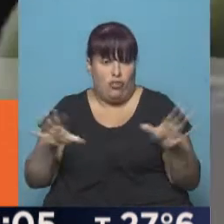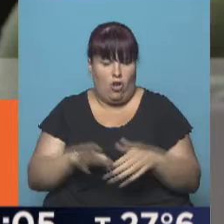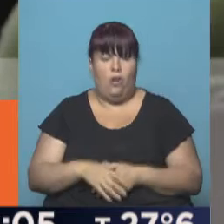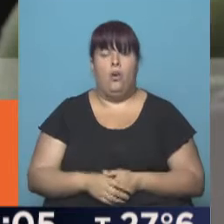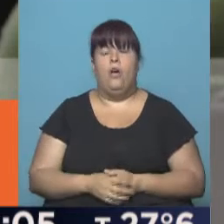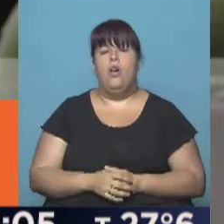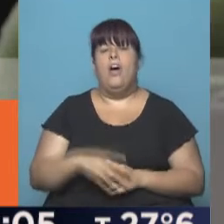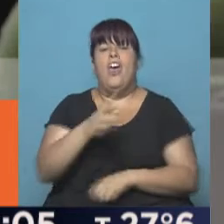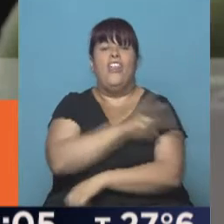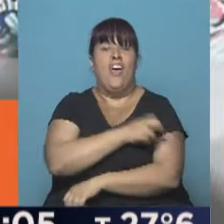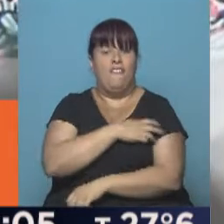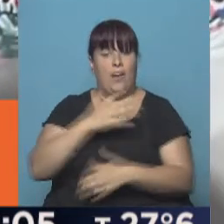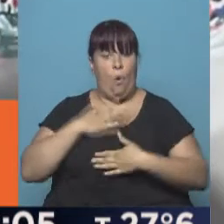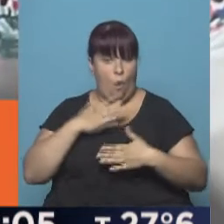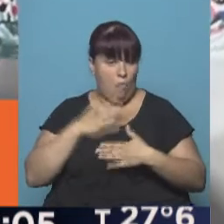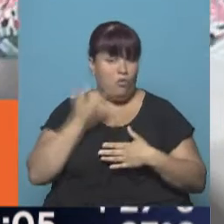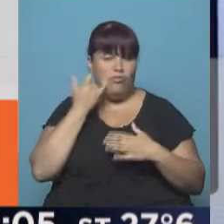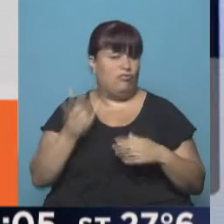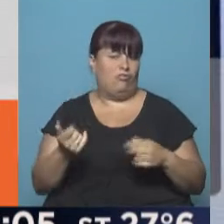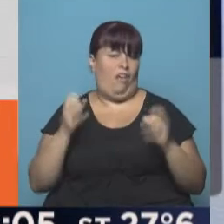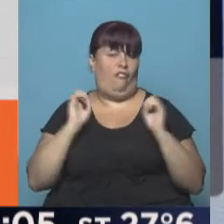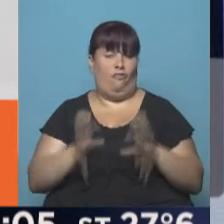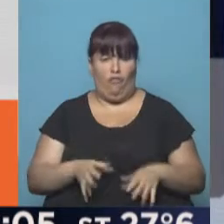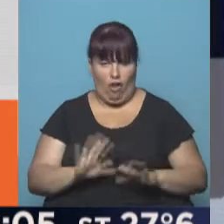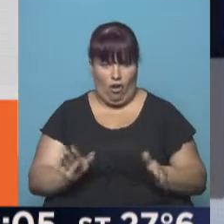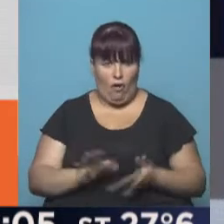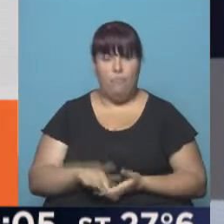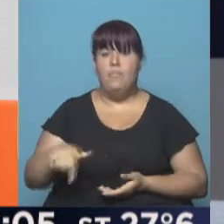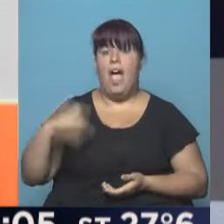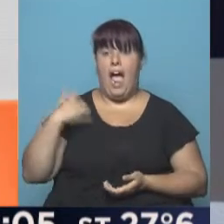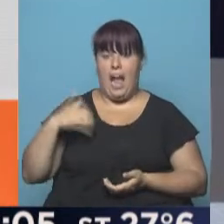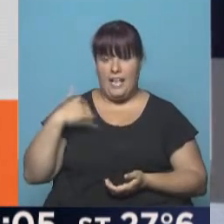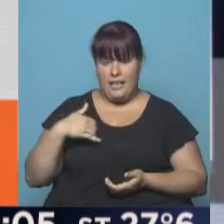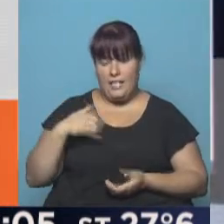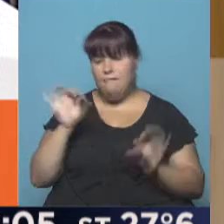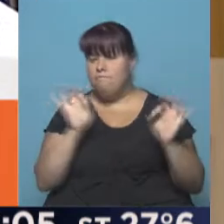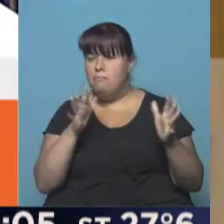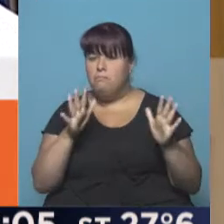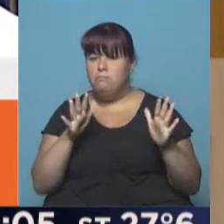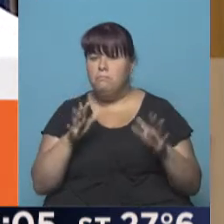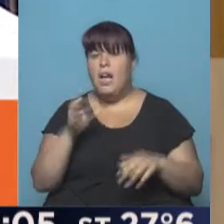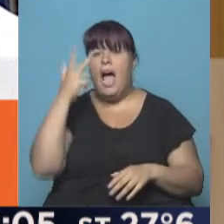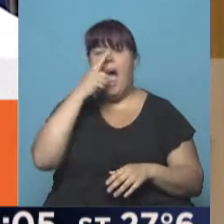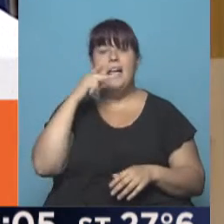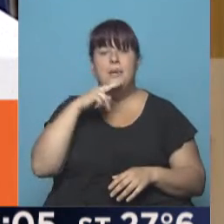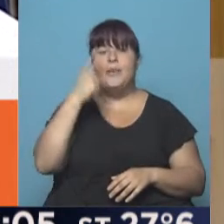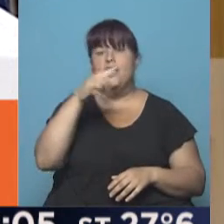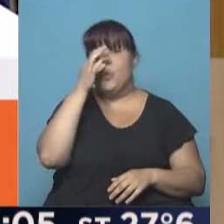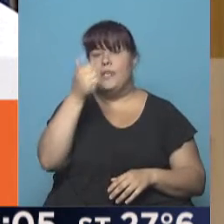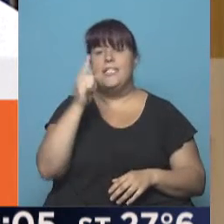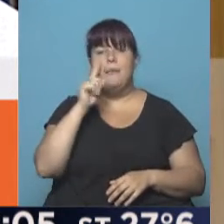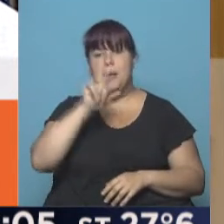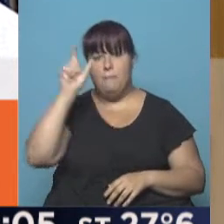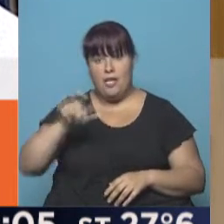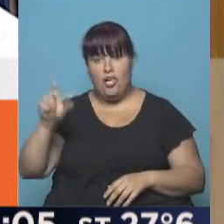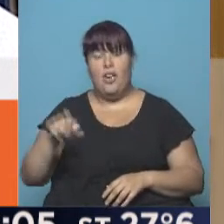cuando las defensas del cuerpo ya están debilitadas. En Argentina se estima que viven con VIH 126.000 personas